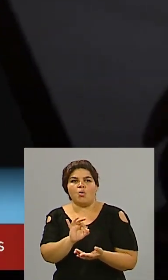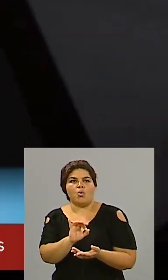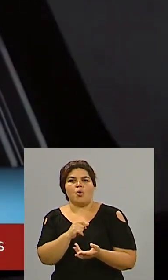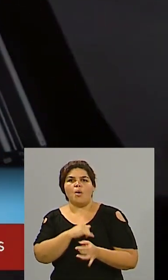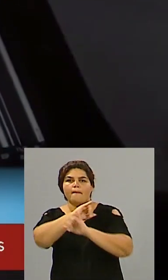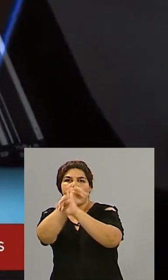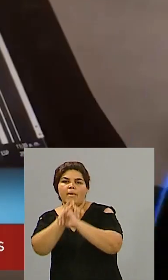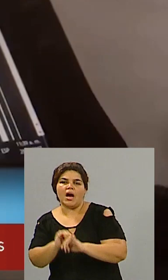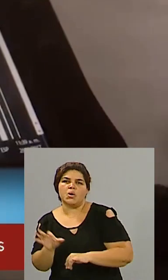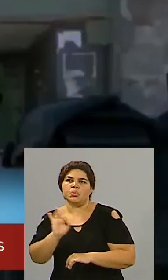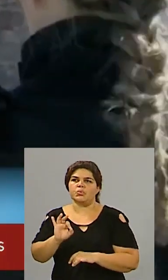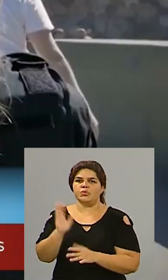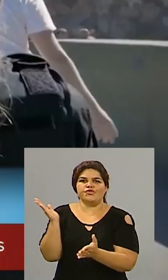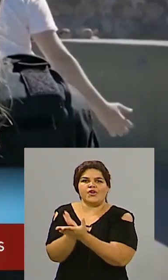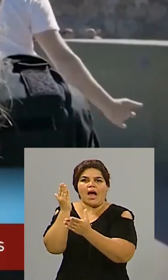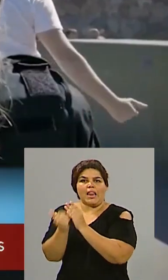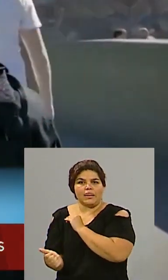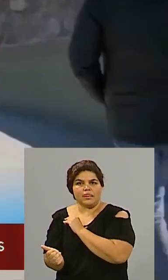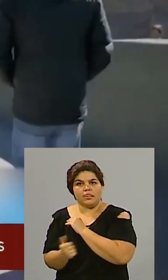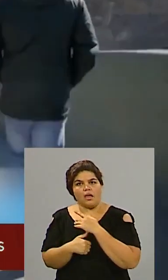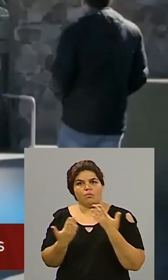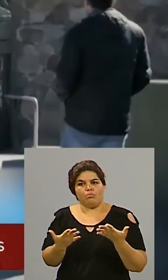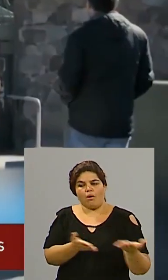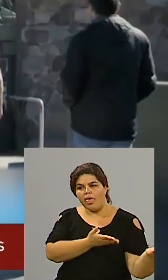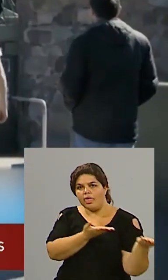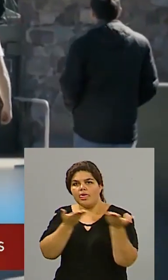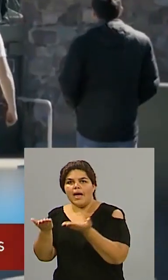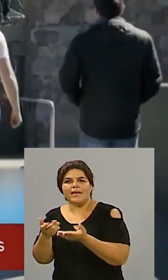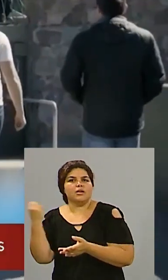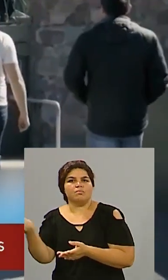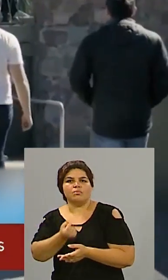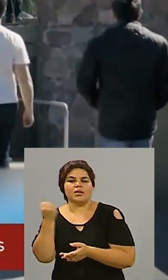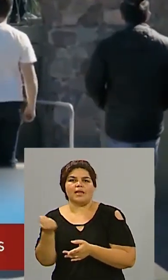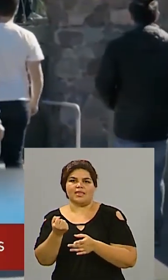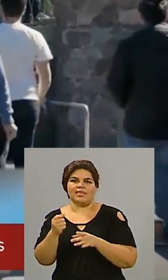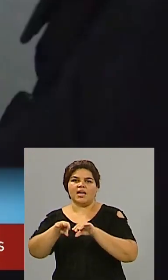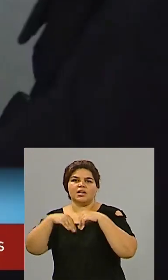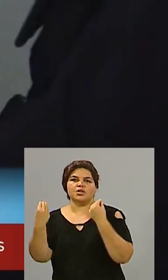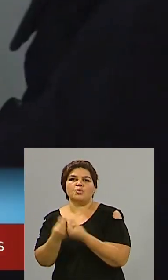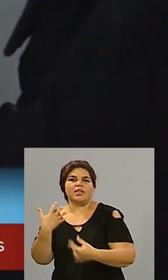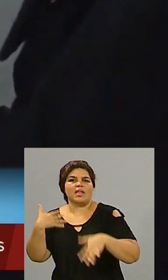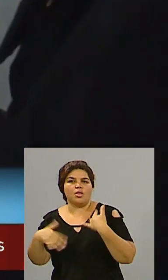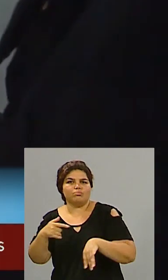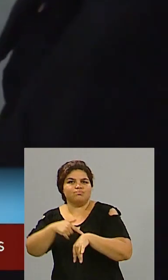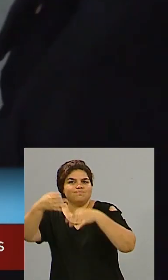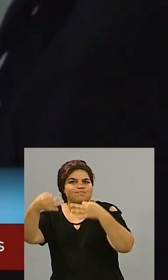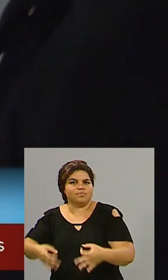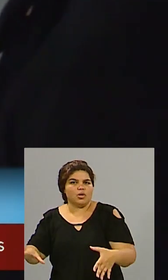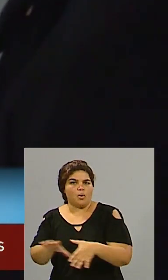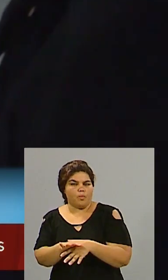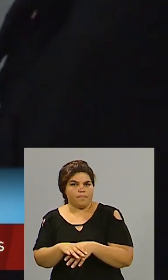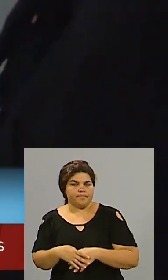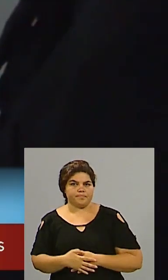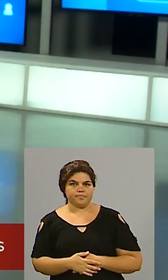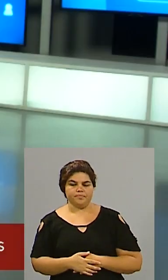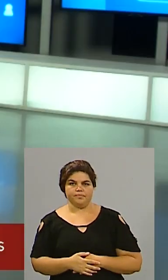de faltas, bueno, tenga un resultado satisfactorio y en tiempo, sobre todo, ¿no?, uh-huh. Que es lo más importante. Mercedes, ¿qué le